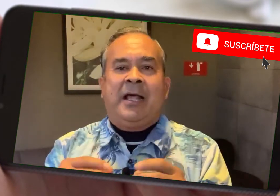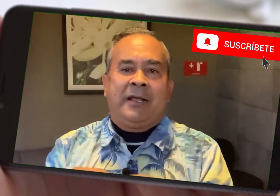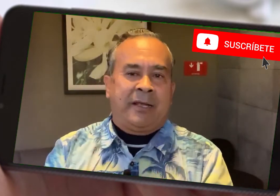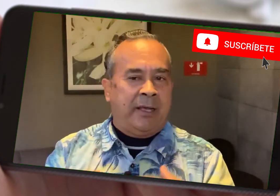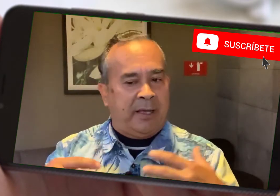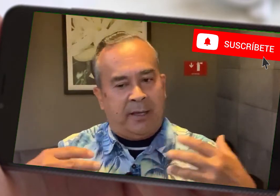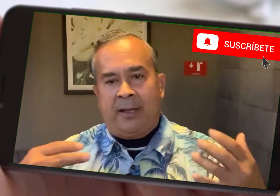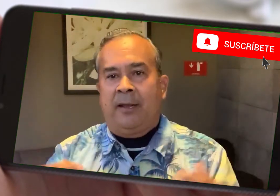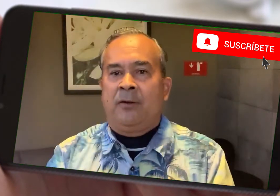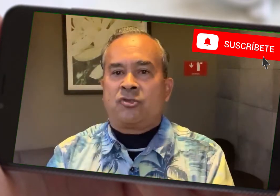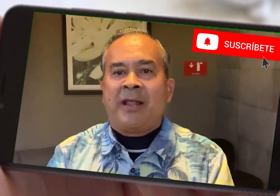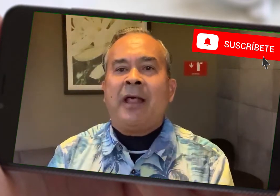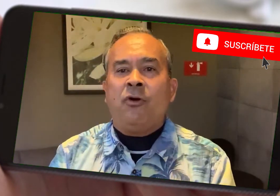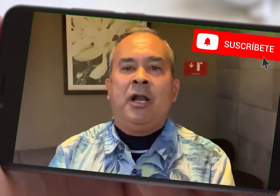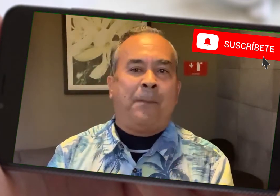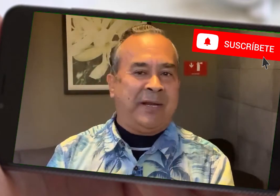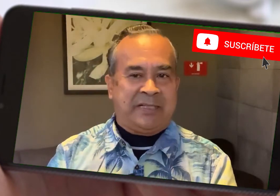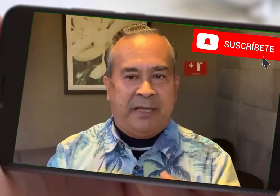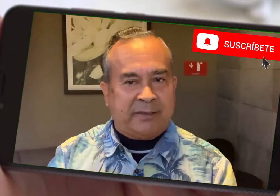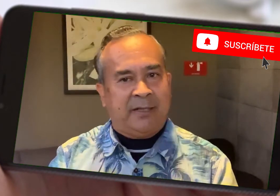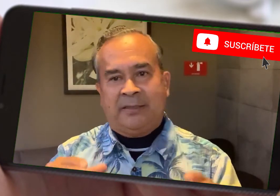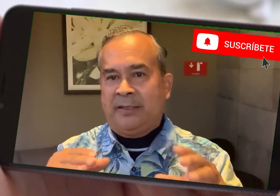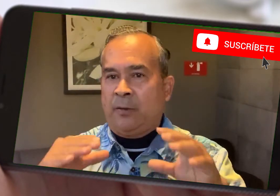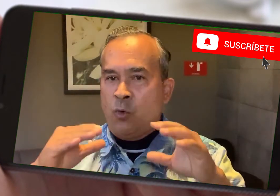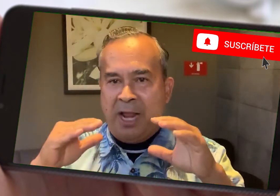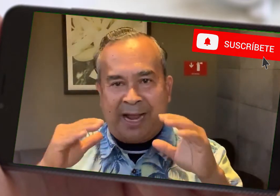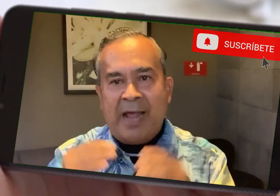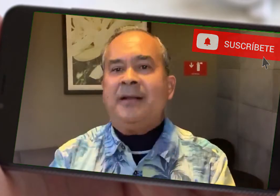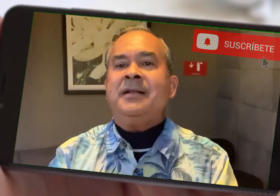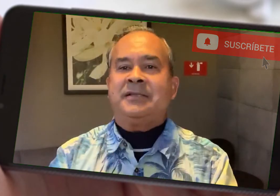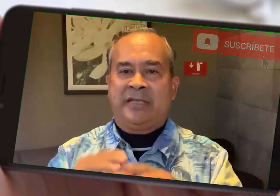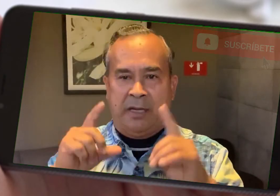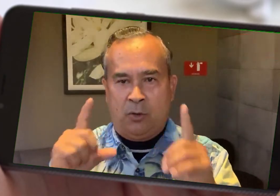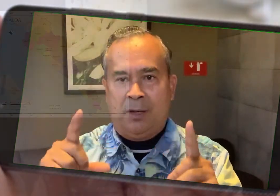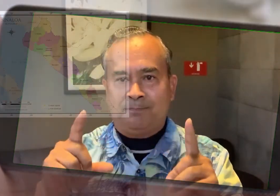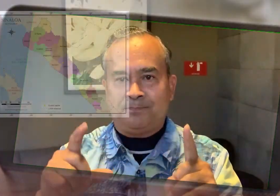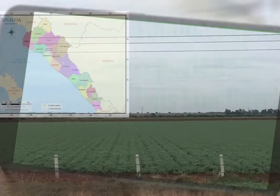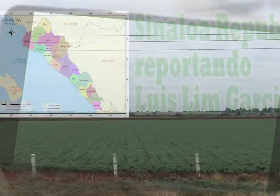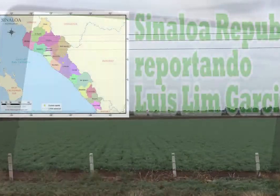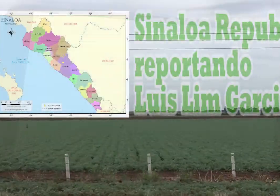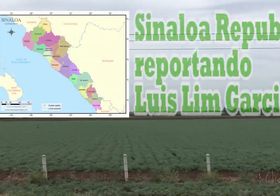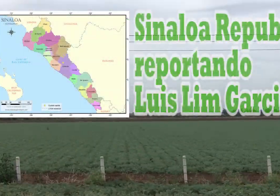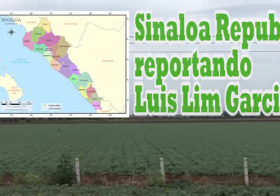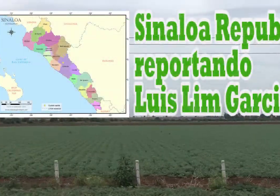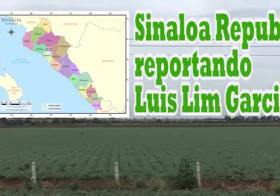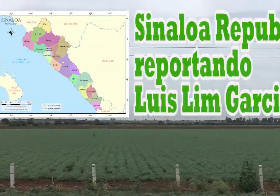noticia que nos ha dado el presidente desde Culiacán, Sinaloa.